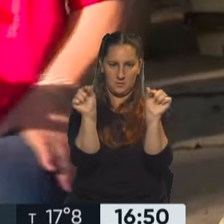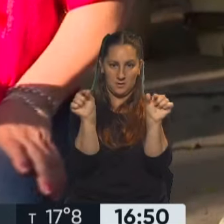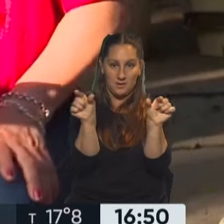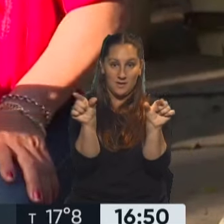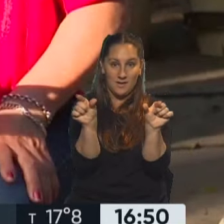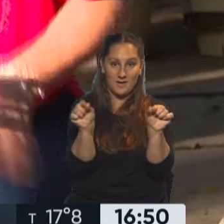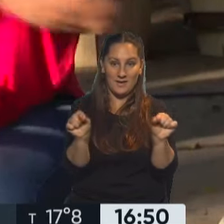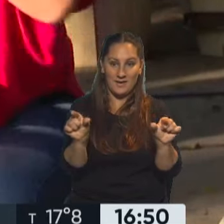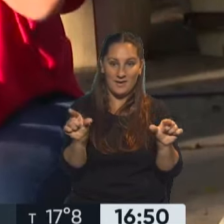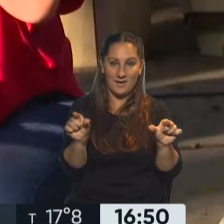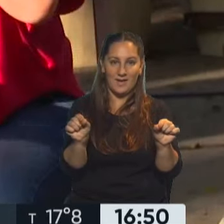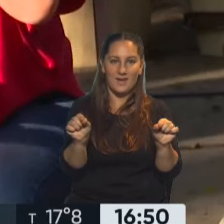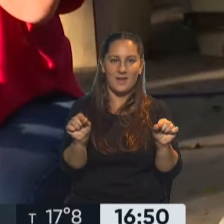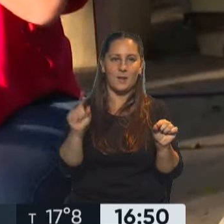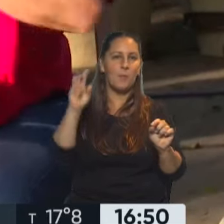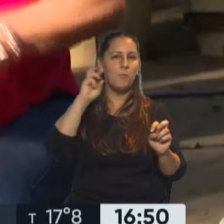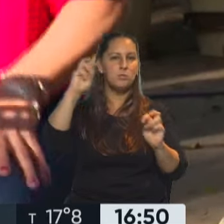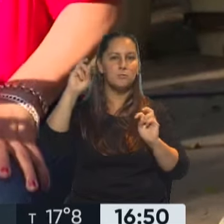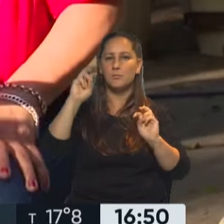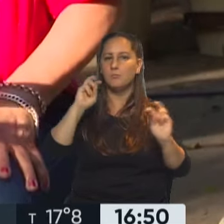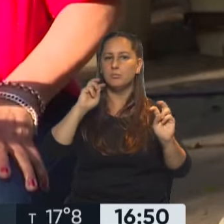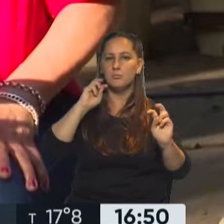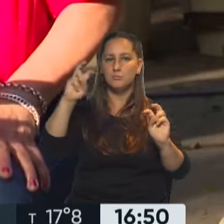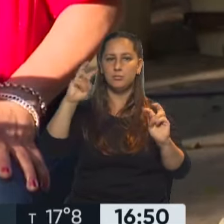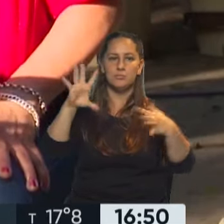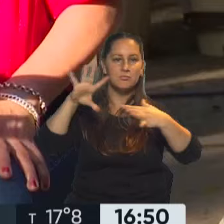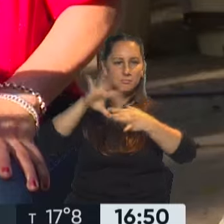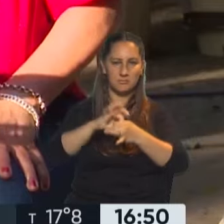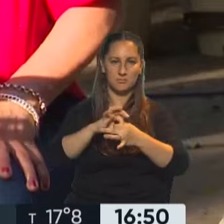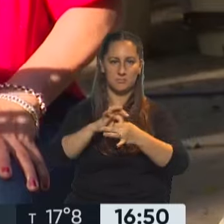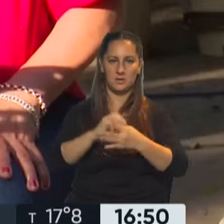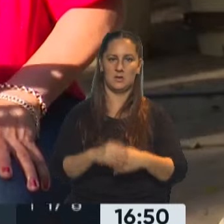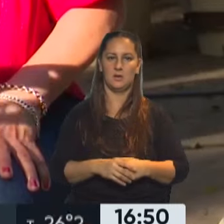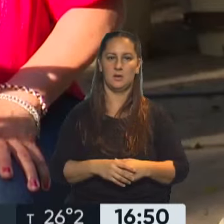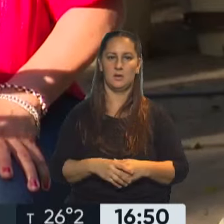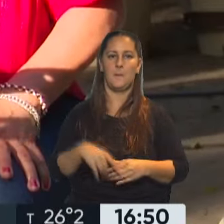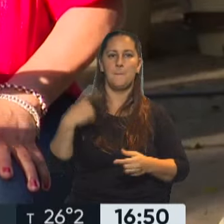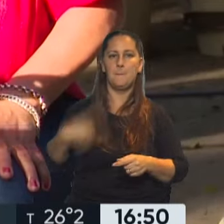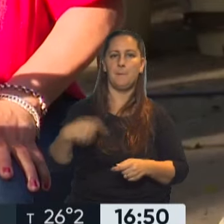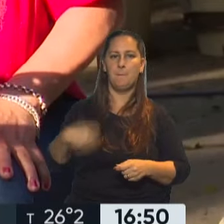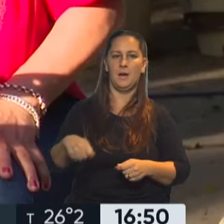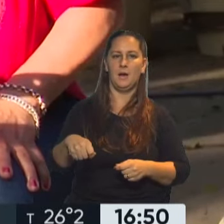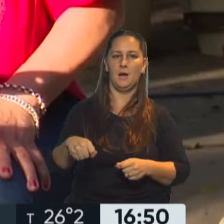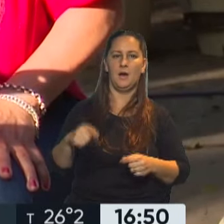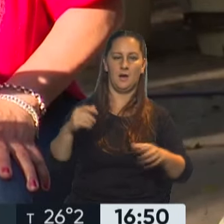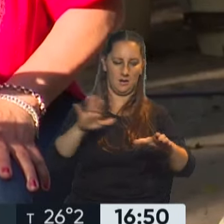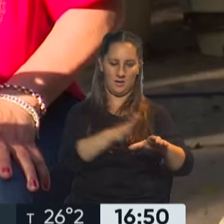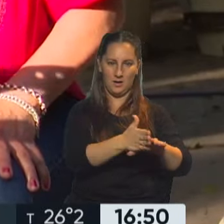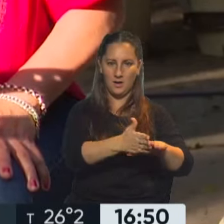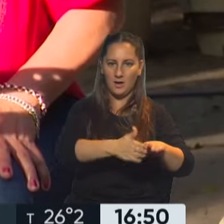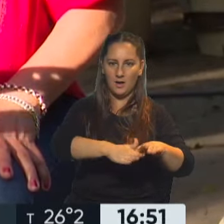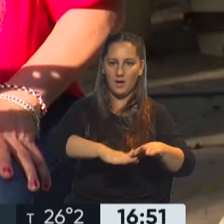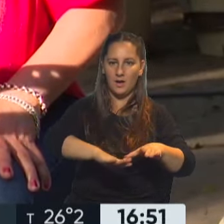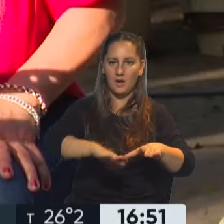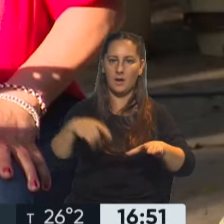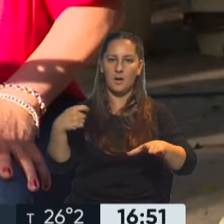ver con la afinación de los sonidos. Esto es un complemento, hace el clar perfecto para acompañar al parche. Tiene claro. Que cambiar